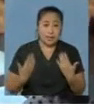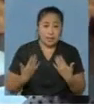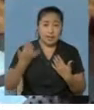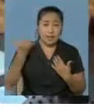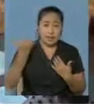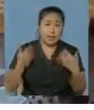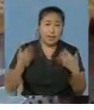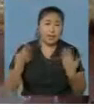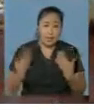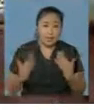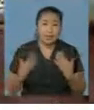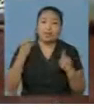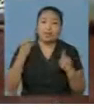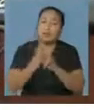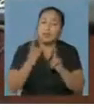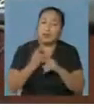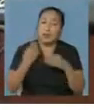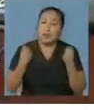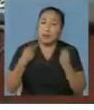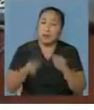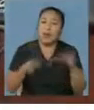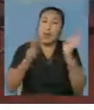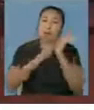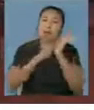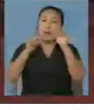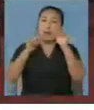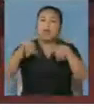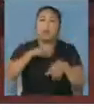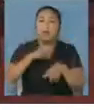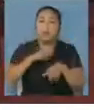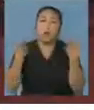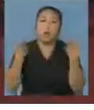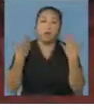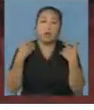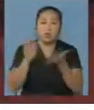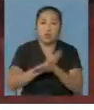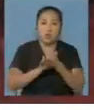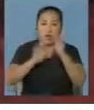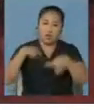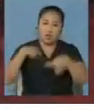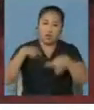estamos dispuestos, como siempre, a que los problemas de nuestra provincia los podamos solucionar nosotros.